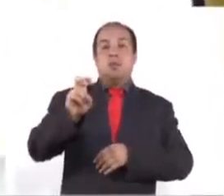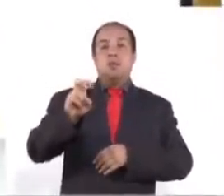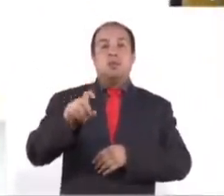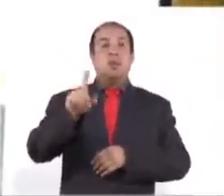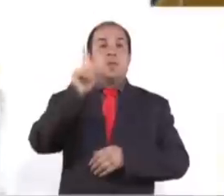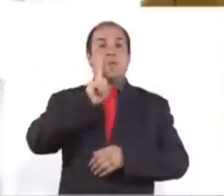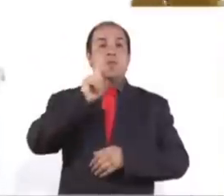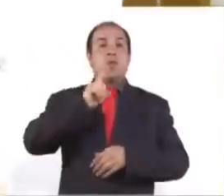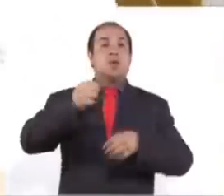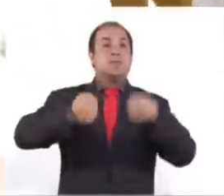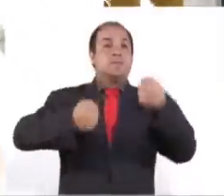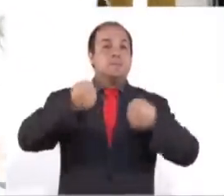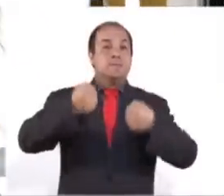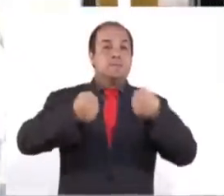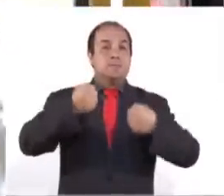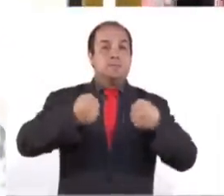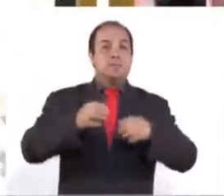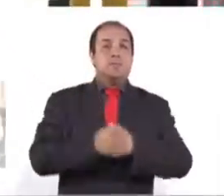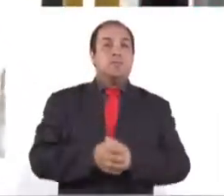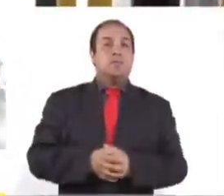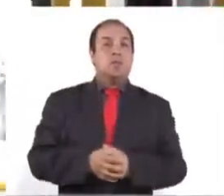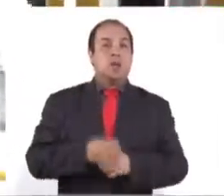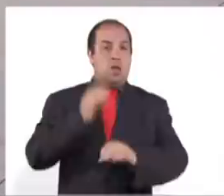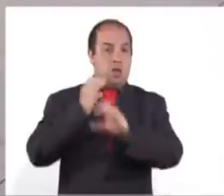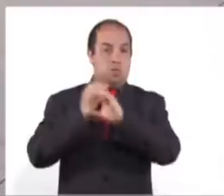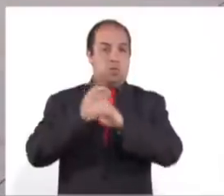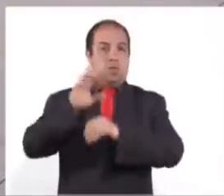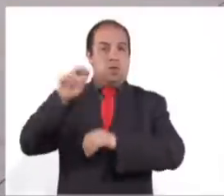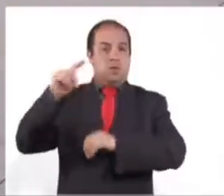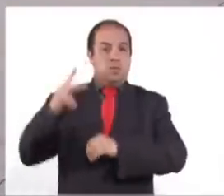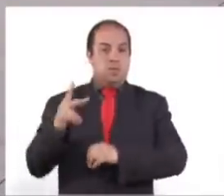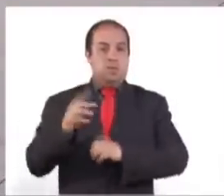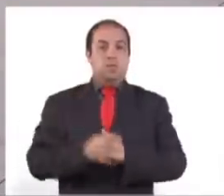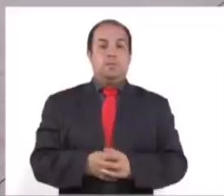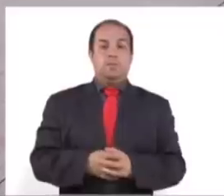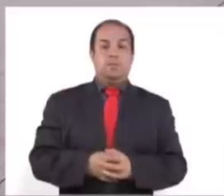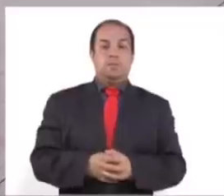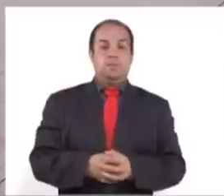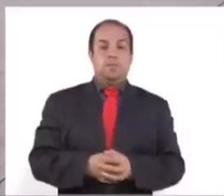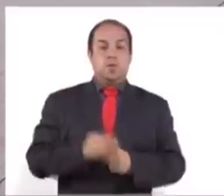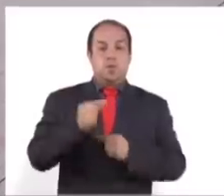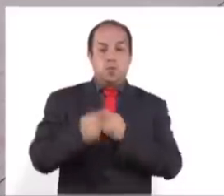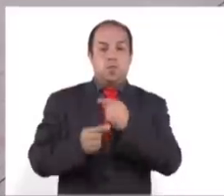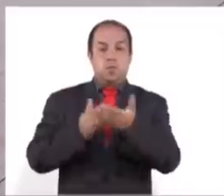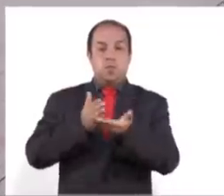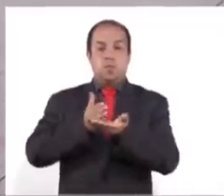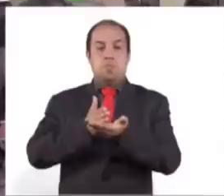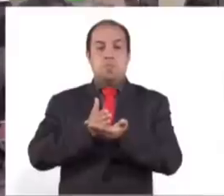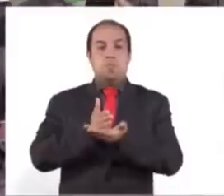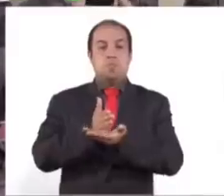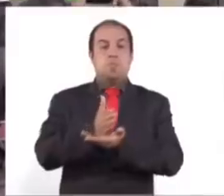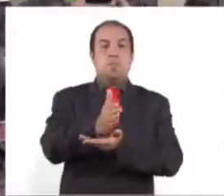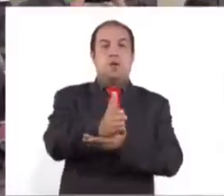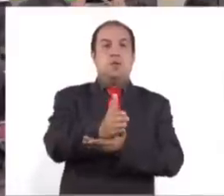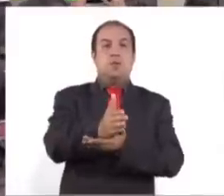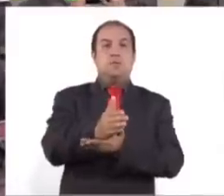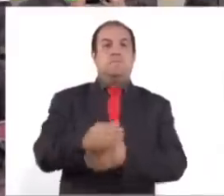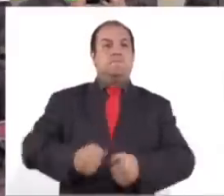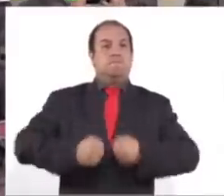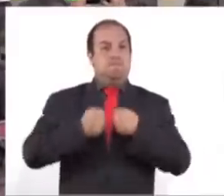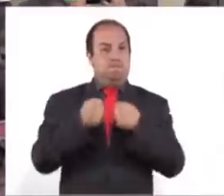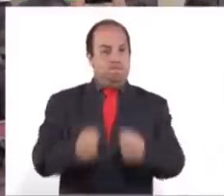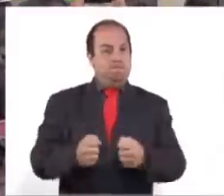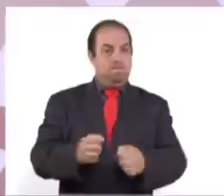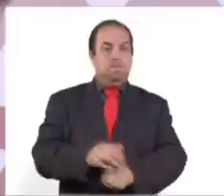las conductoras de estos autobuses. Así que vamos avanzando con paso muy